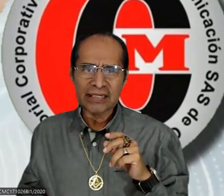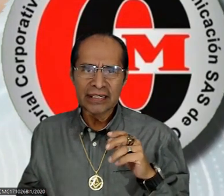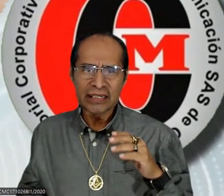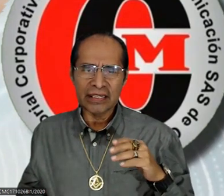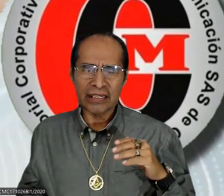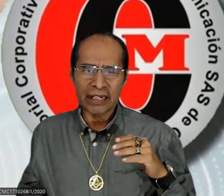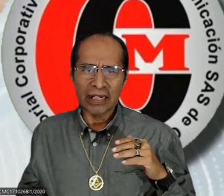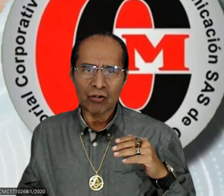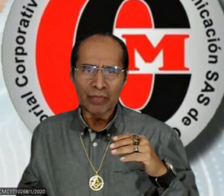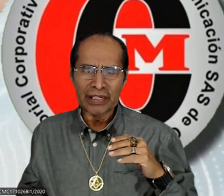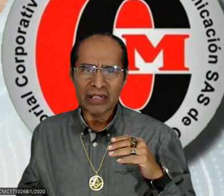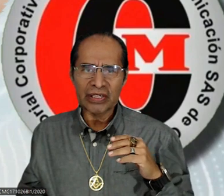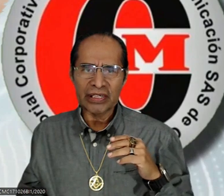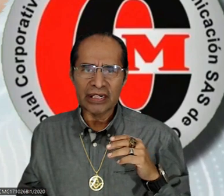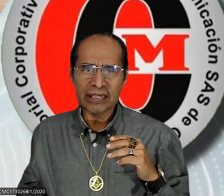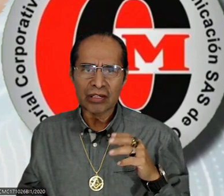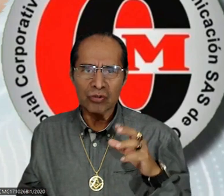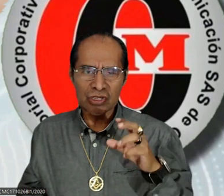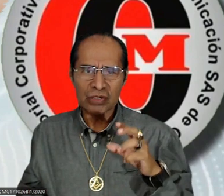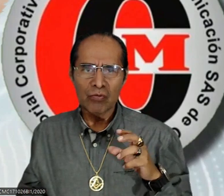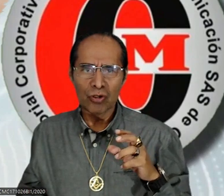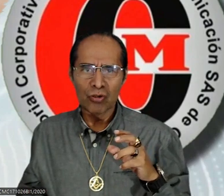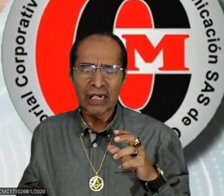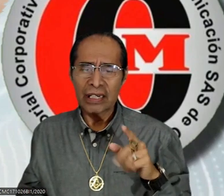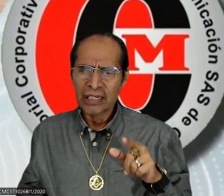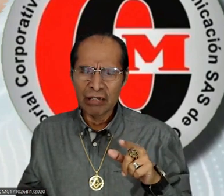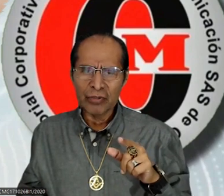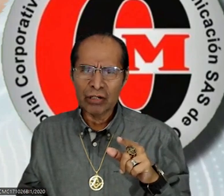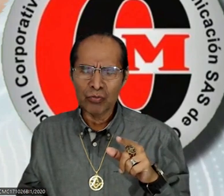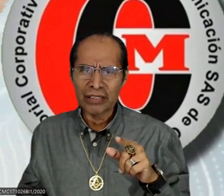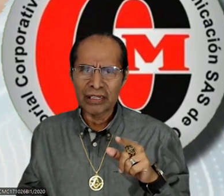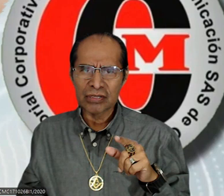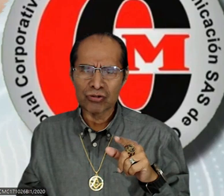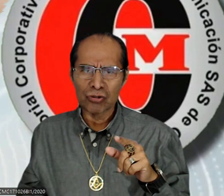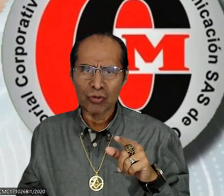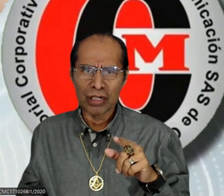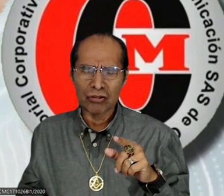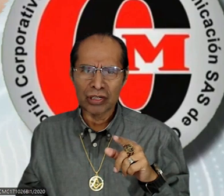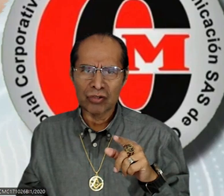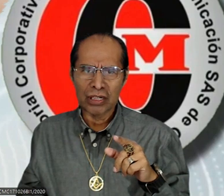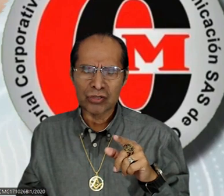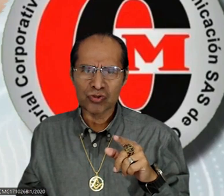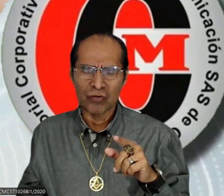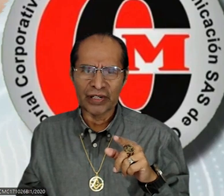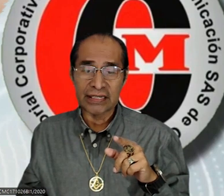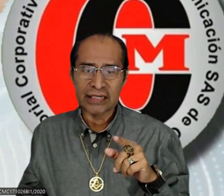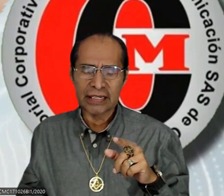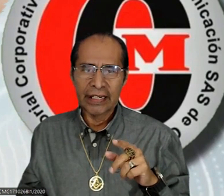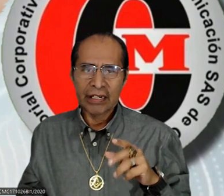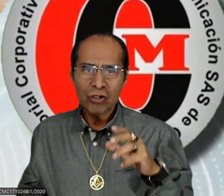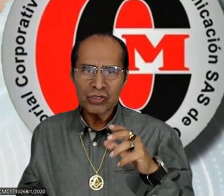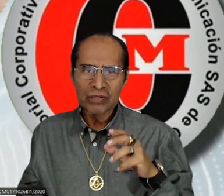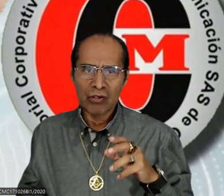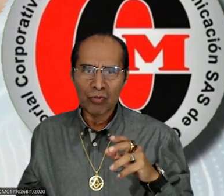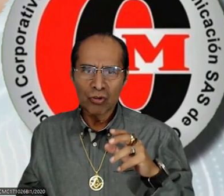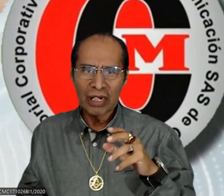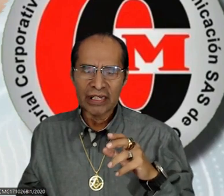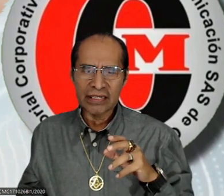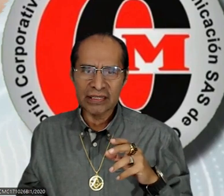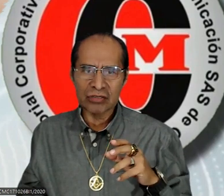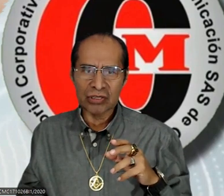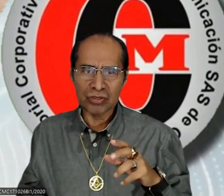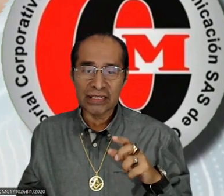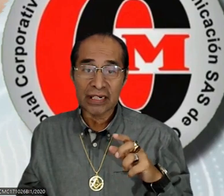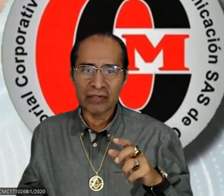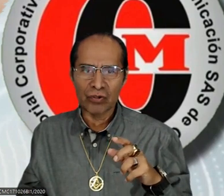estar interesante y que la compañera Vicky le hace que cómo se va a homologar. Ya lo había comentado el señor gobernador en una de sus conferencias, cómo se va a